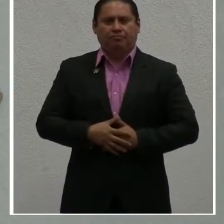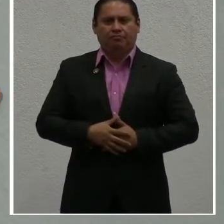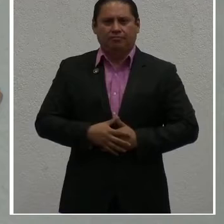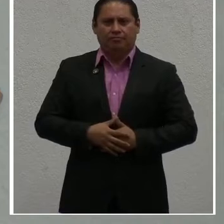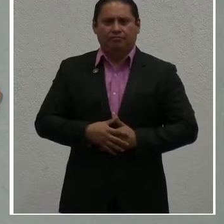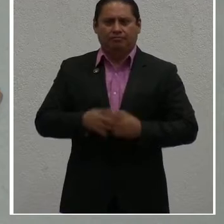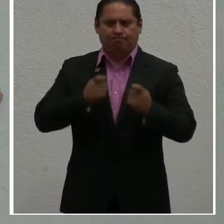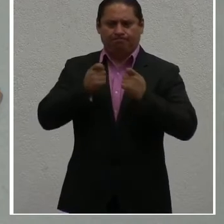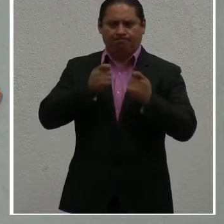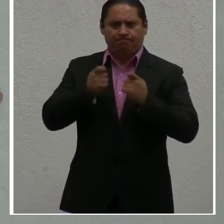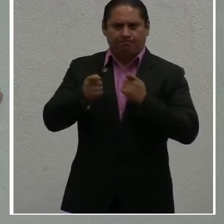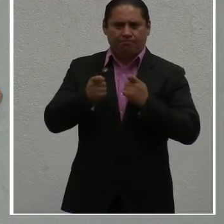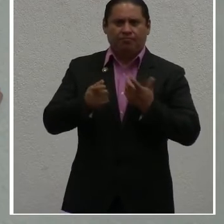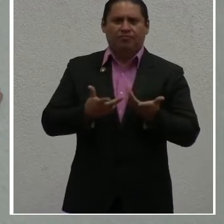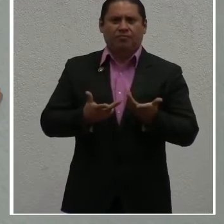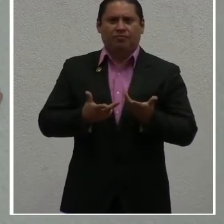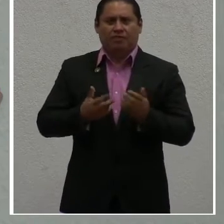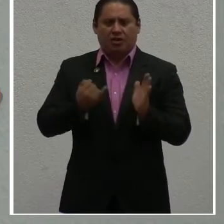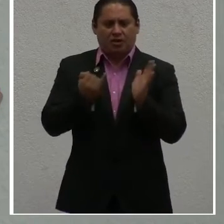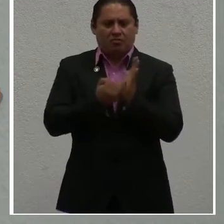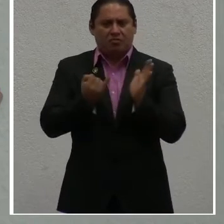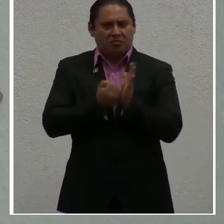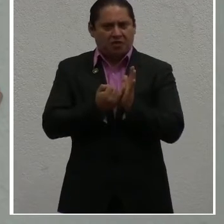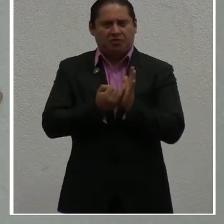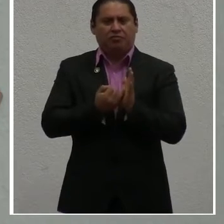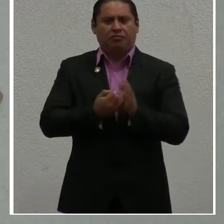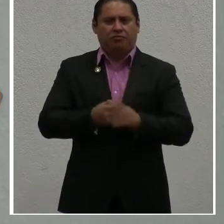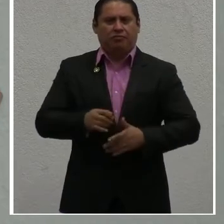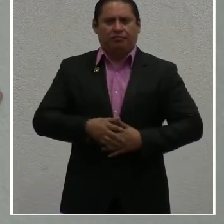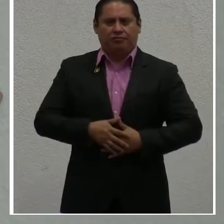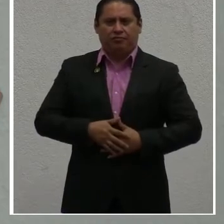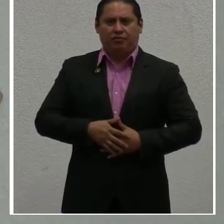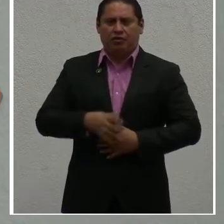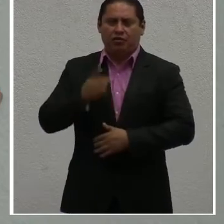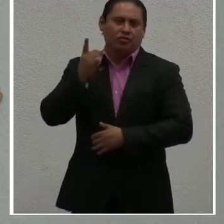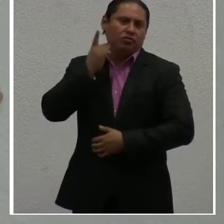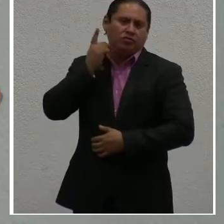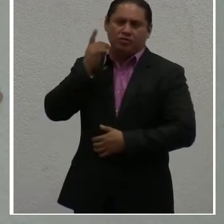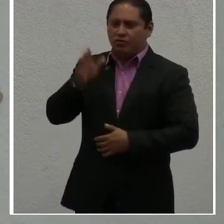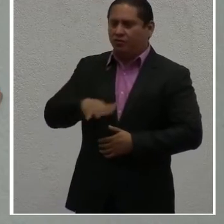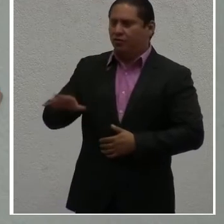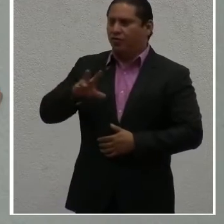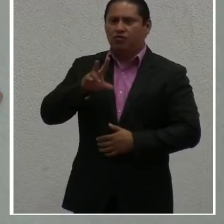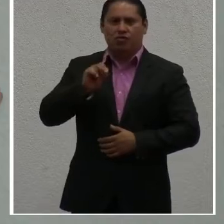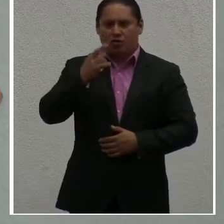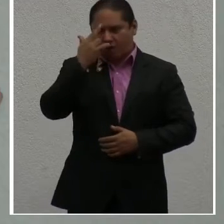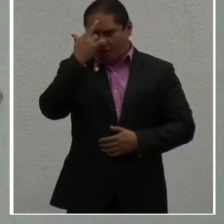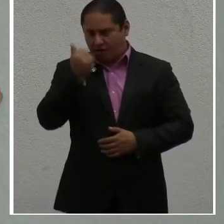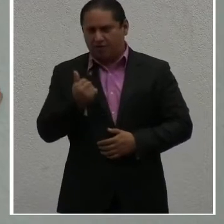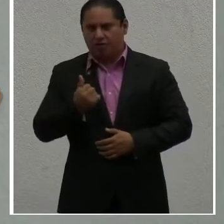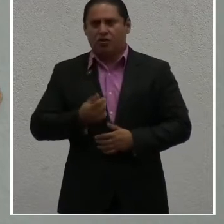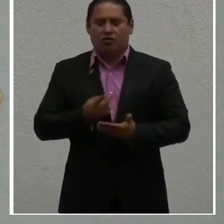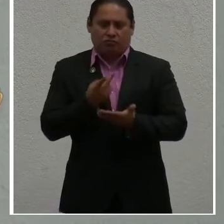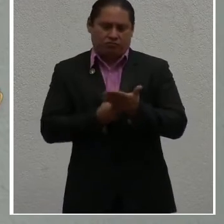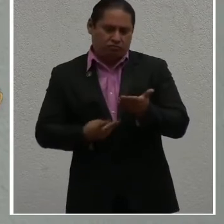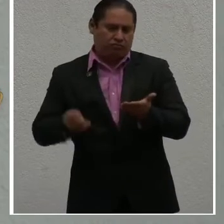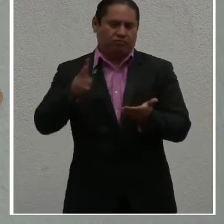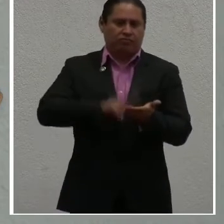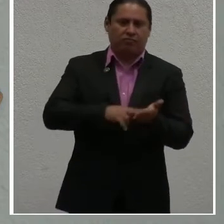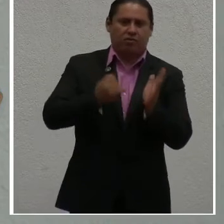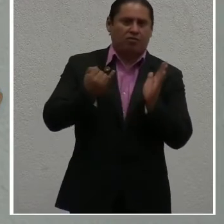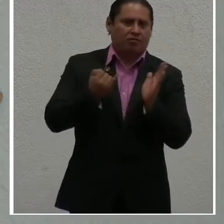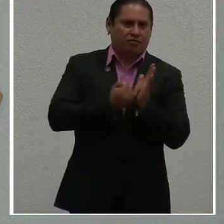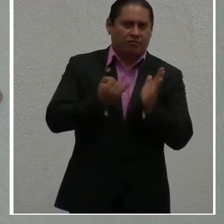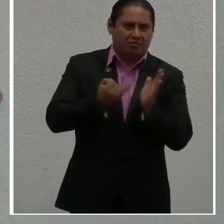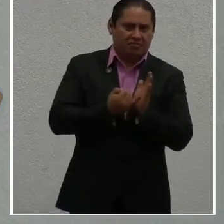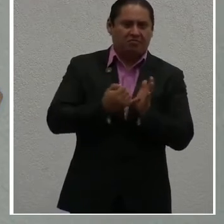estratégicamente quieren llamarle ahora impuestos adicionales. Bueno, compañeros legisladores, no hay razón para aprobar una doble tributación, en este caso de